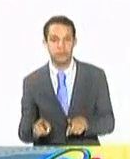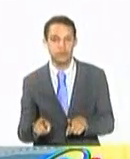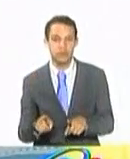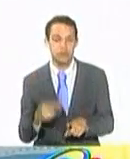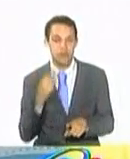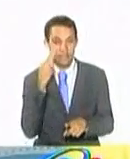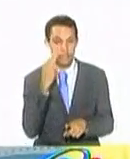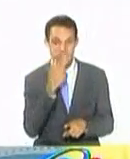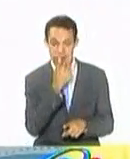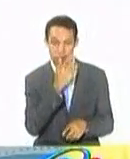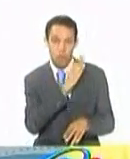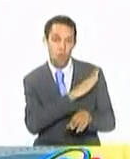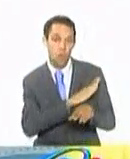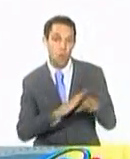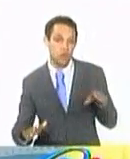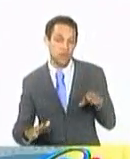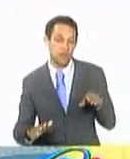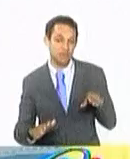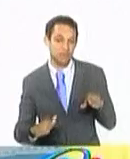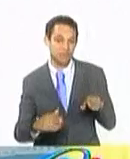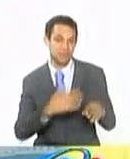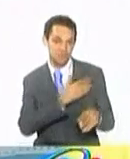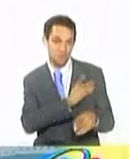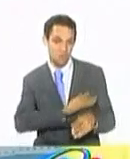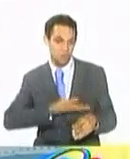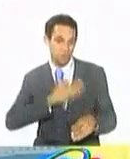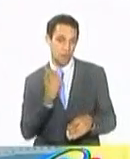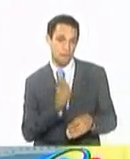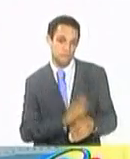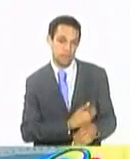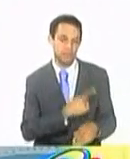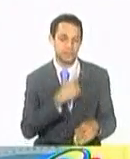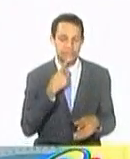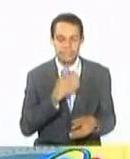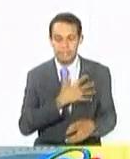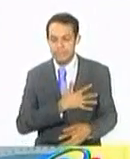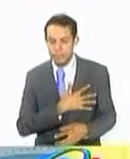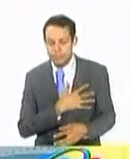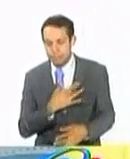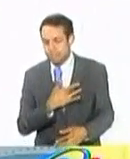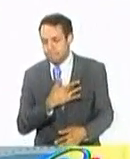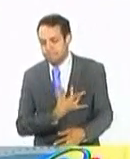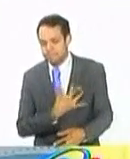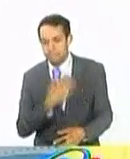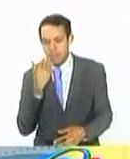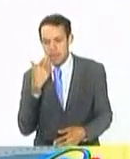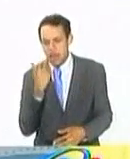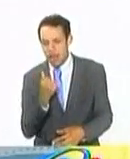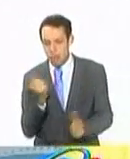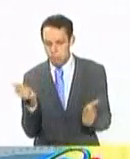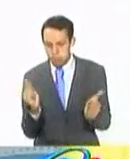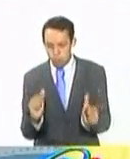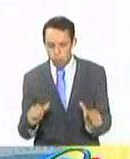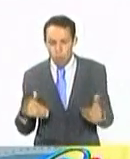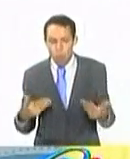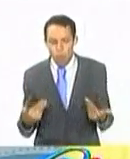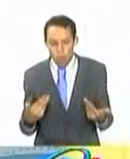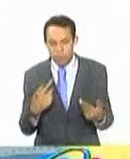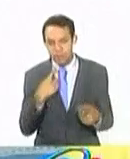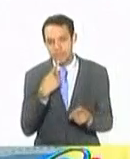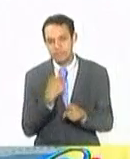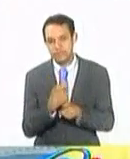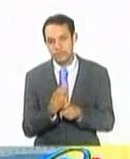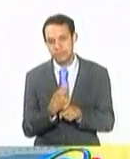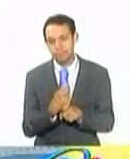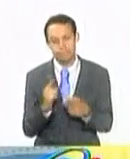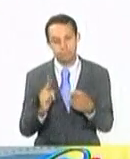con el seno pues muy feo y usted sabe que eso siempre para uno de mujer pues siempre es como loquito pero primeramente la